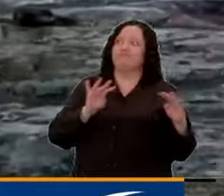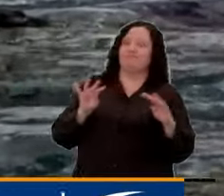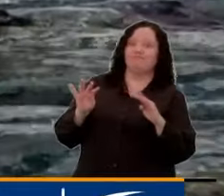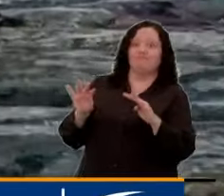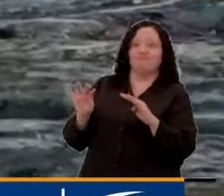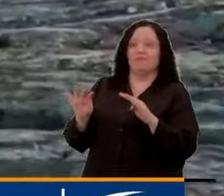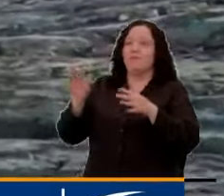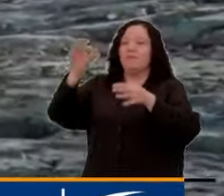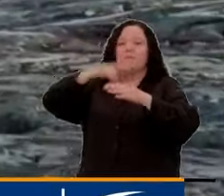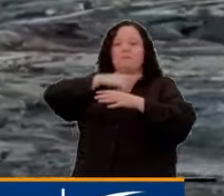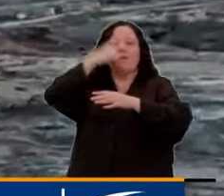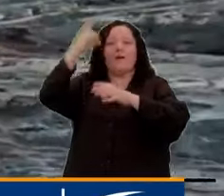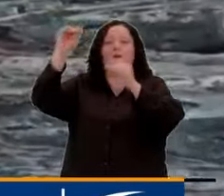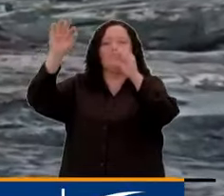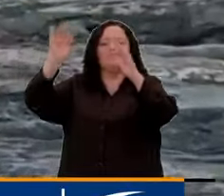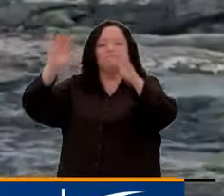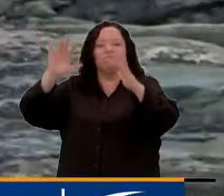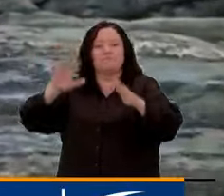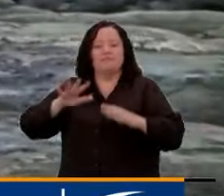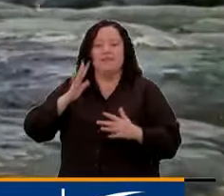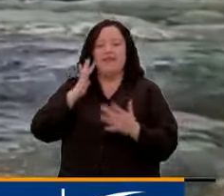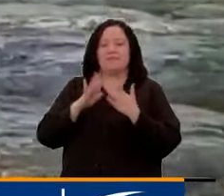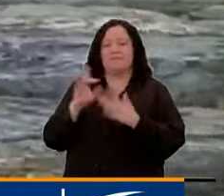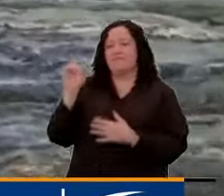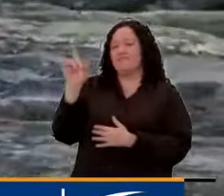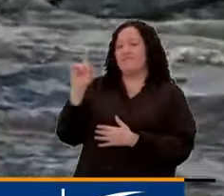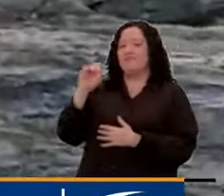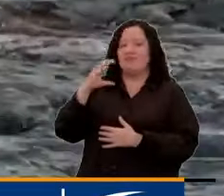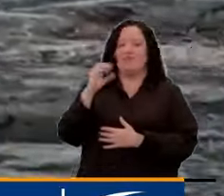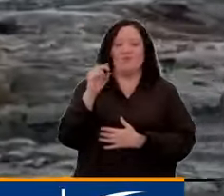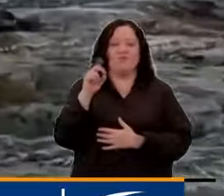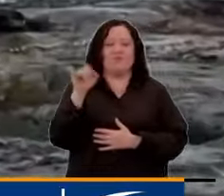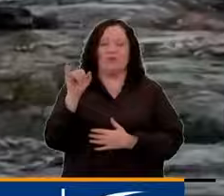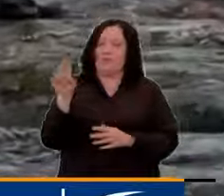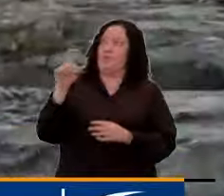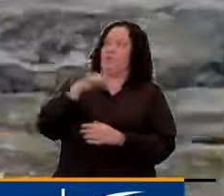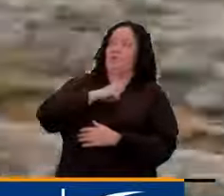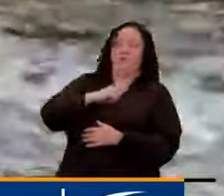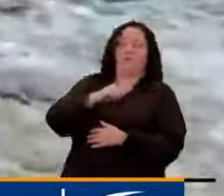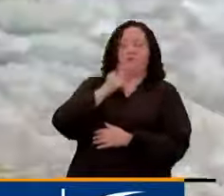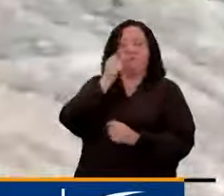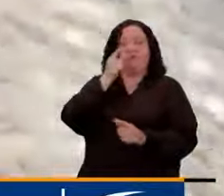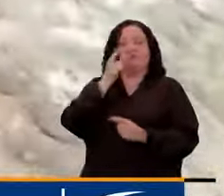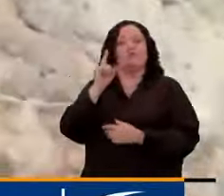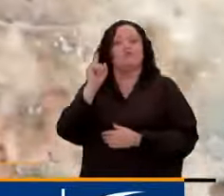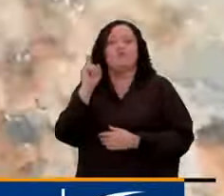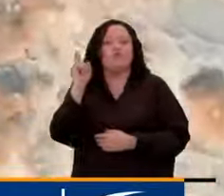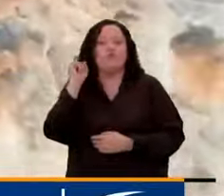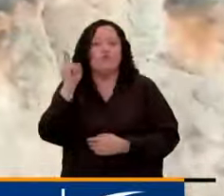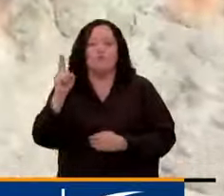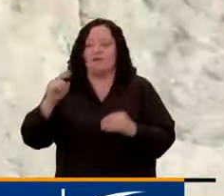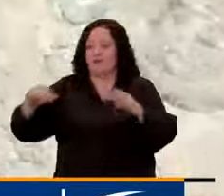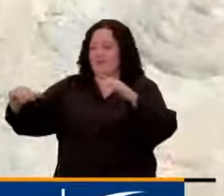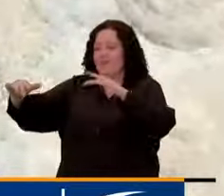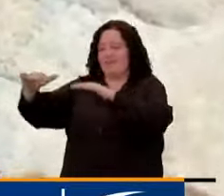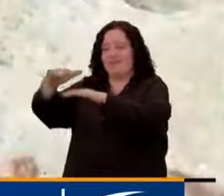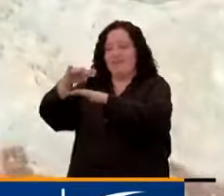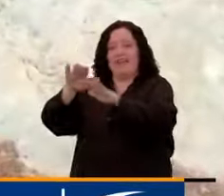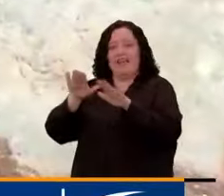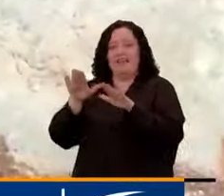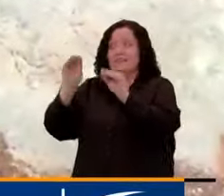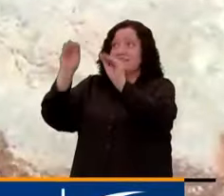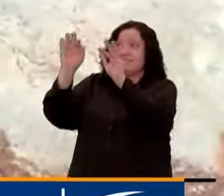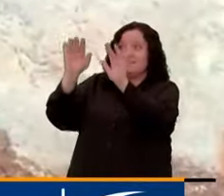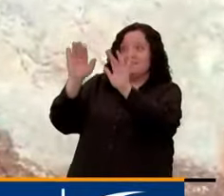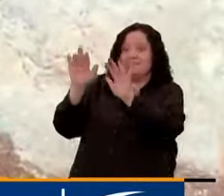Presenciar una nevada en el Parque Nacional Natural El Cocuy es toda una sorpresa, pues por las características del ecosistema, este tipo de